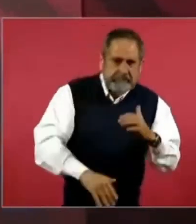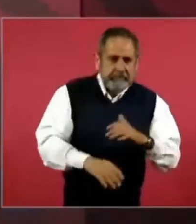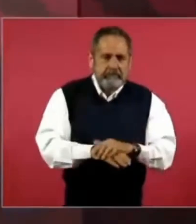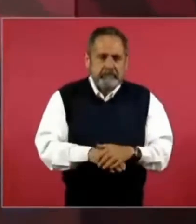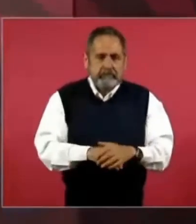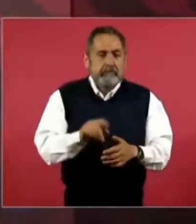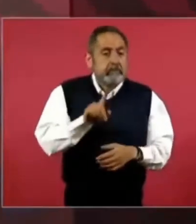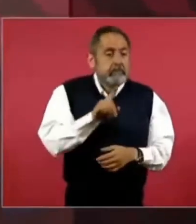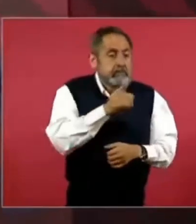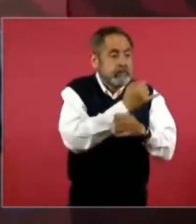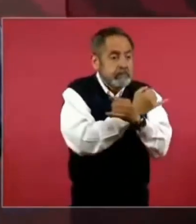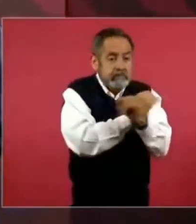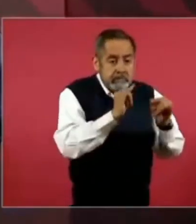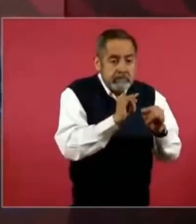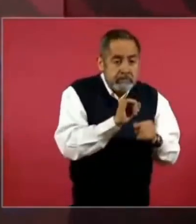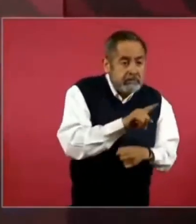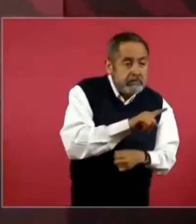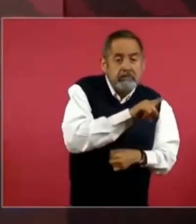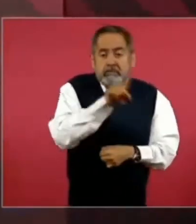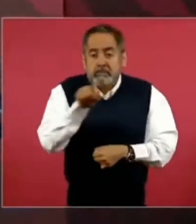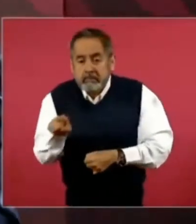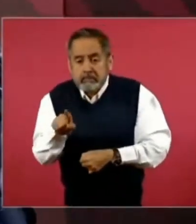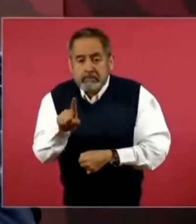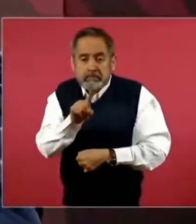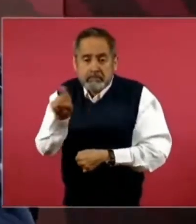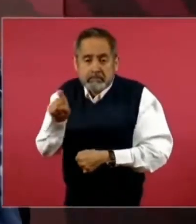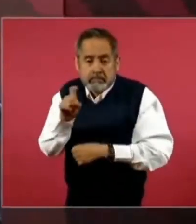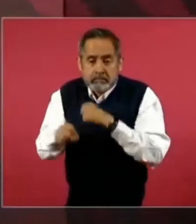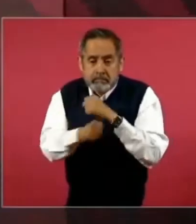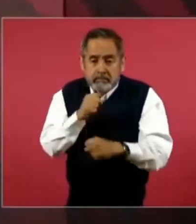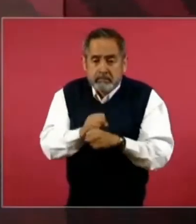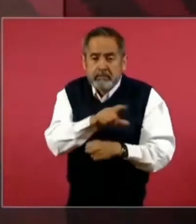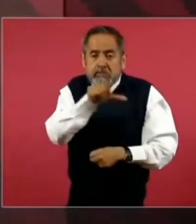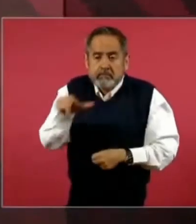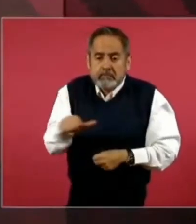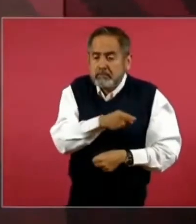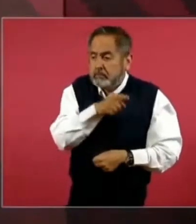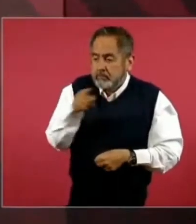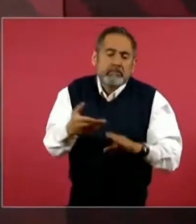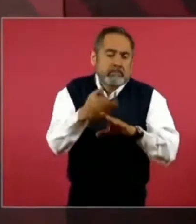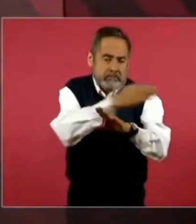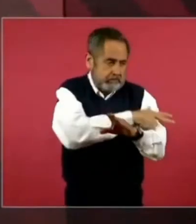100 años después de la abolición de la esclavitud proclamada por Hidalgo.